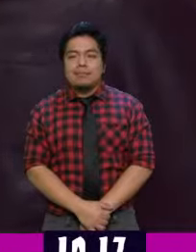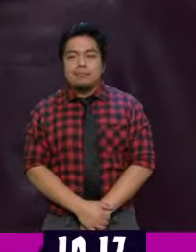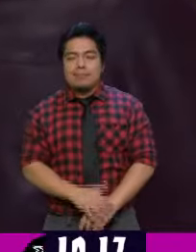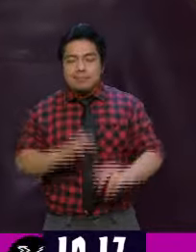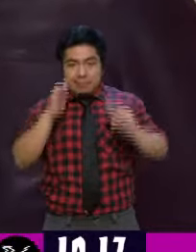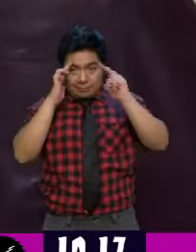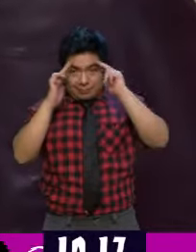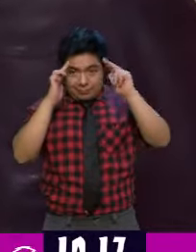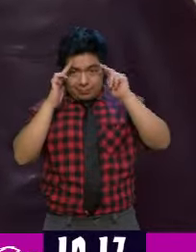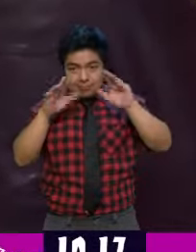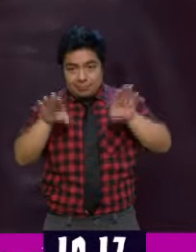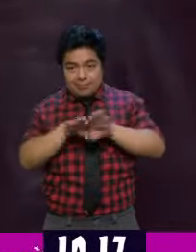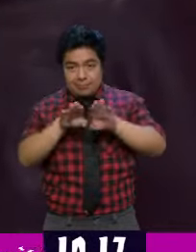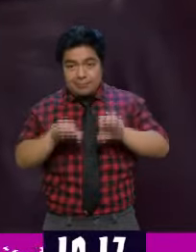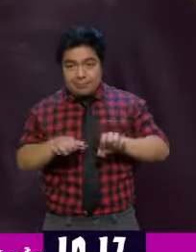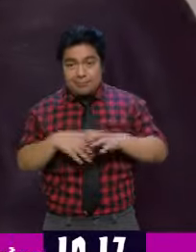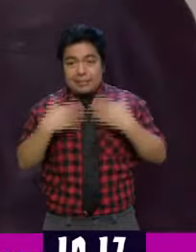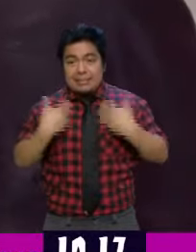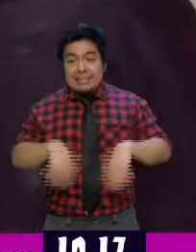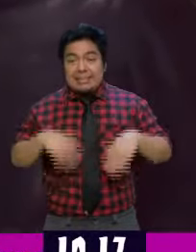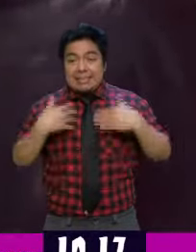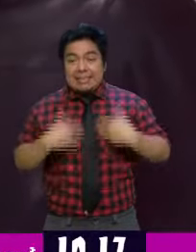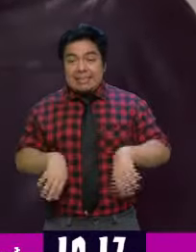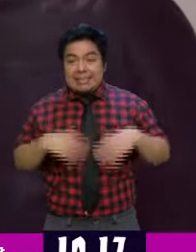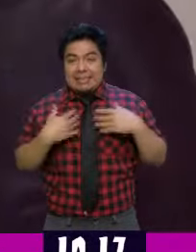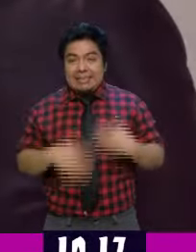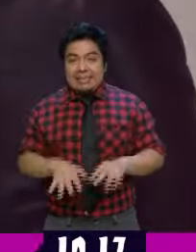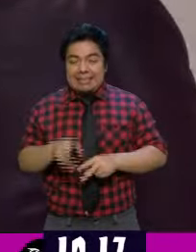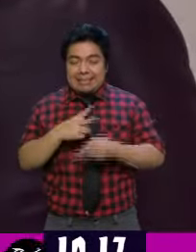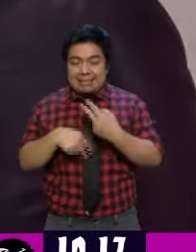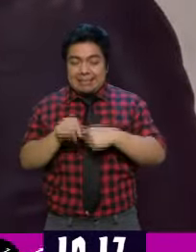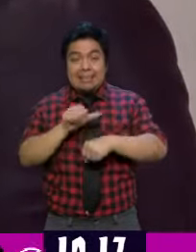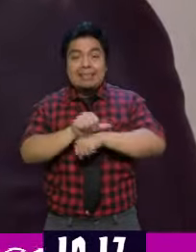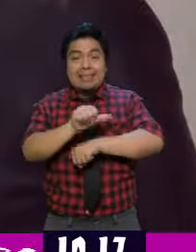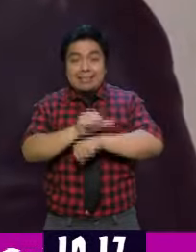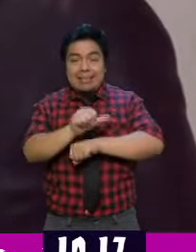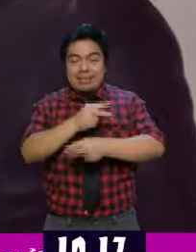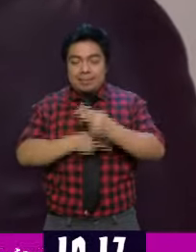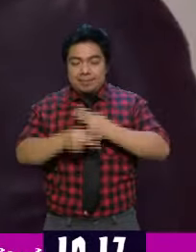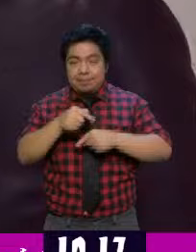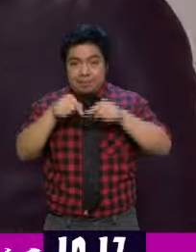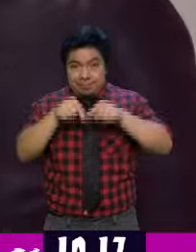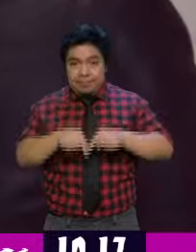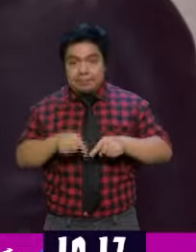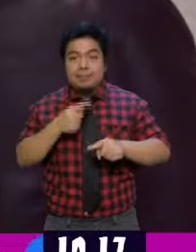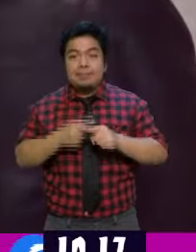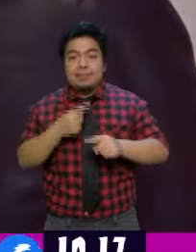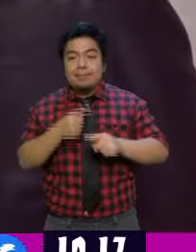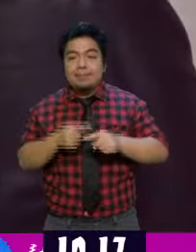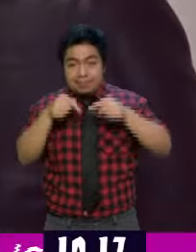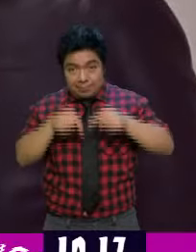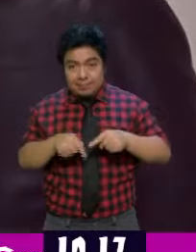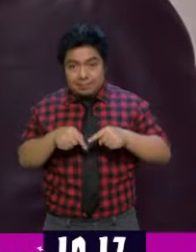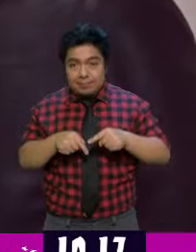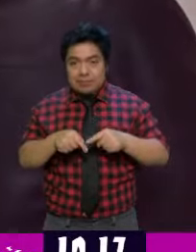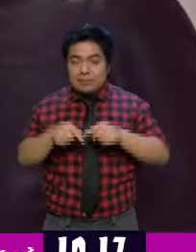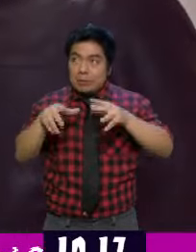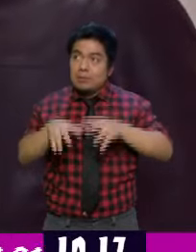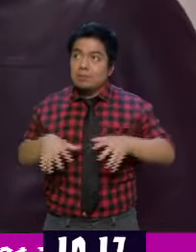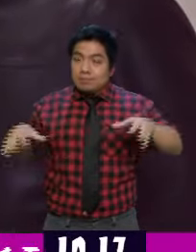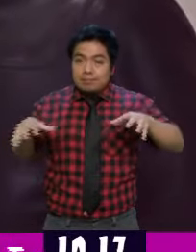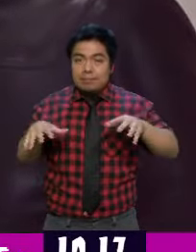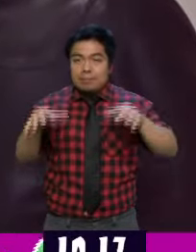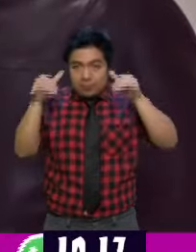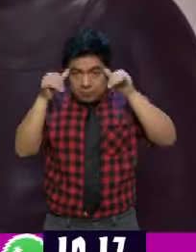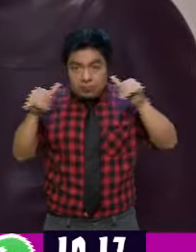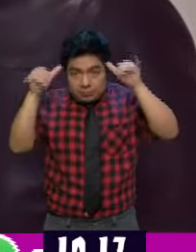Hispania Capital, por cual hoy tengo unos invitadazos directo de Argentina para el mundo. Nos visitan aquí hoy en la monumental Plaza de